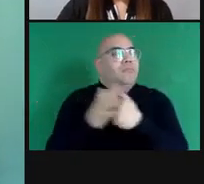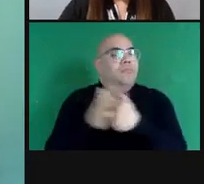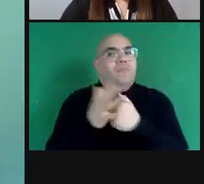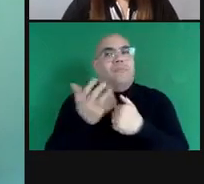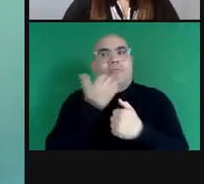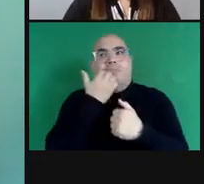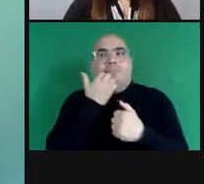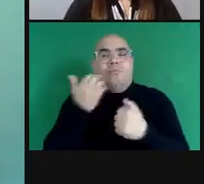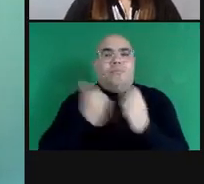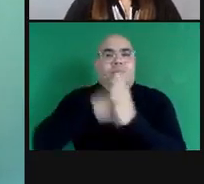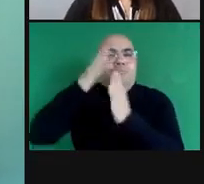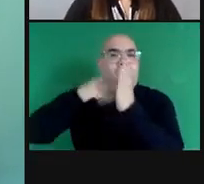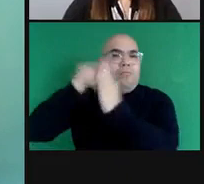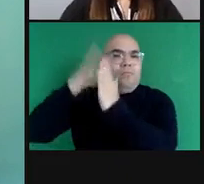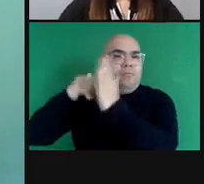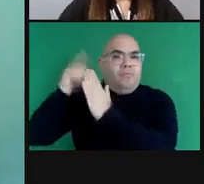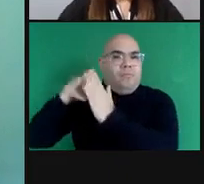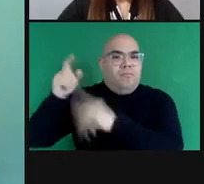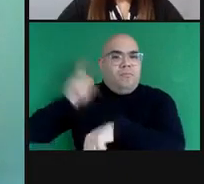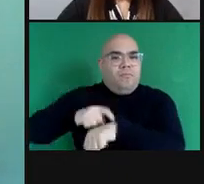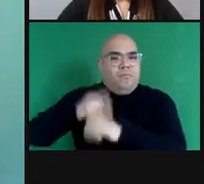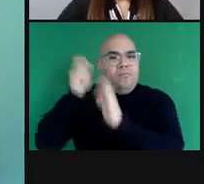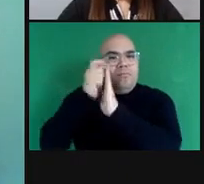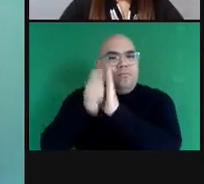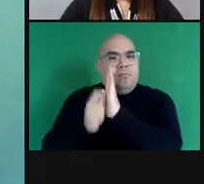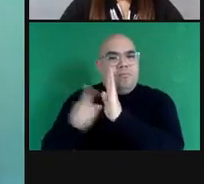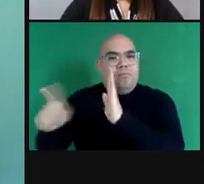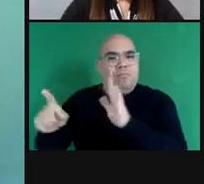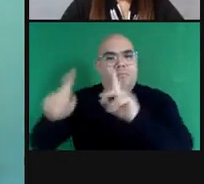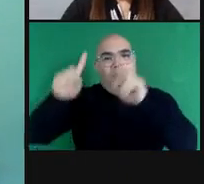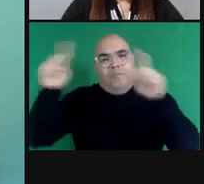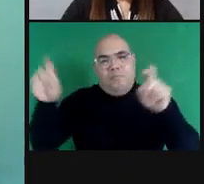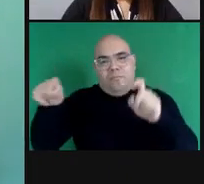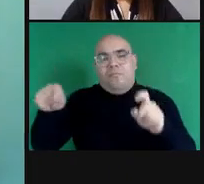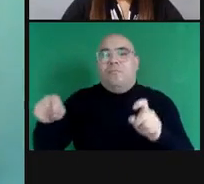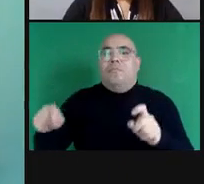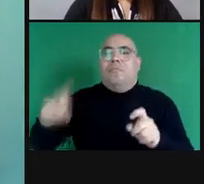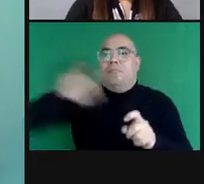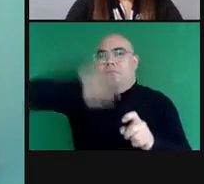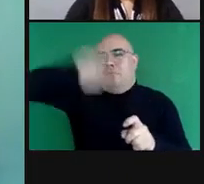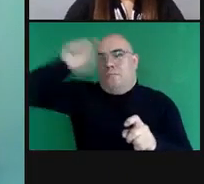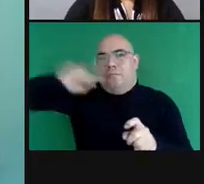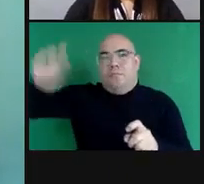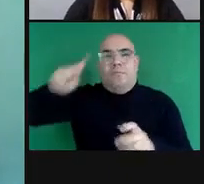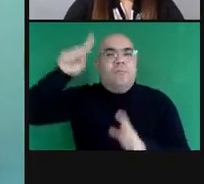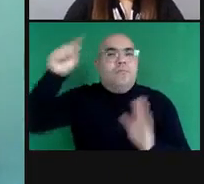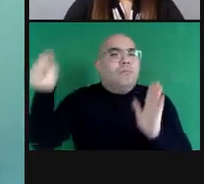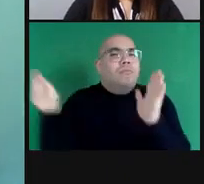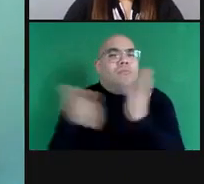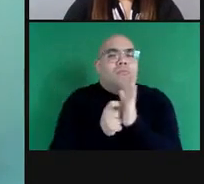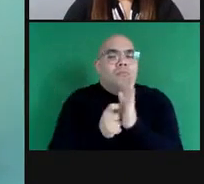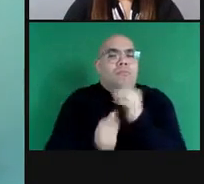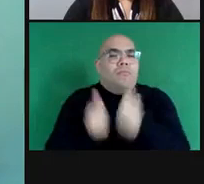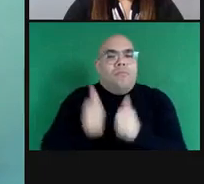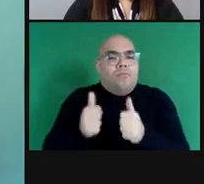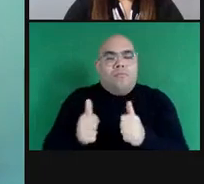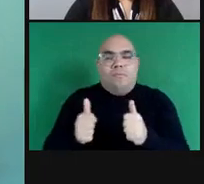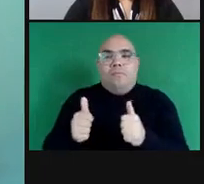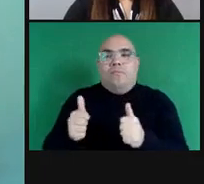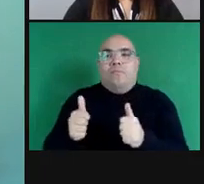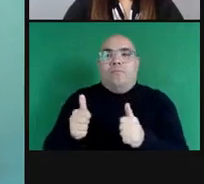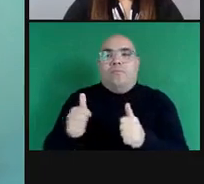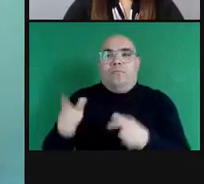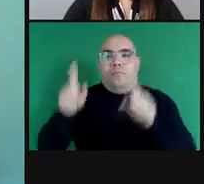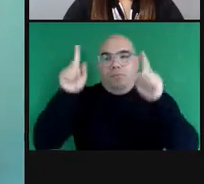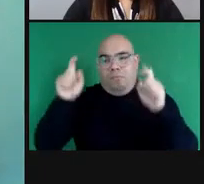recubierta durante varias veces de grafitis, pues el único remedio que tiene es para evitar estar